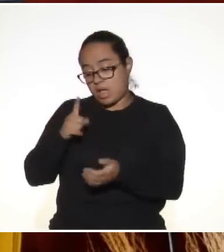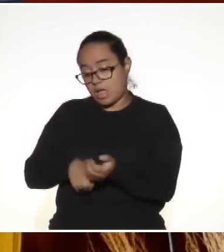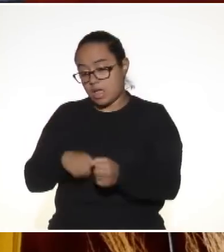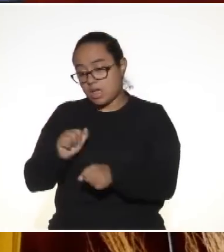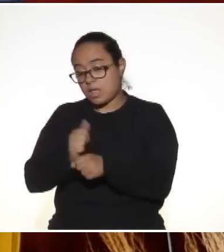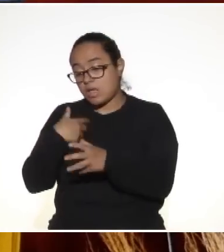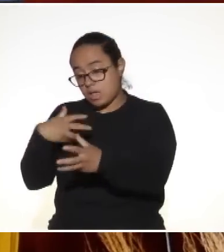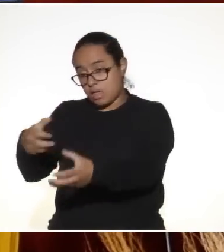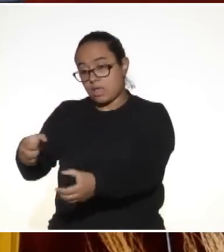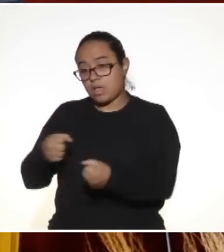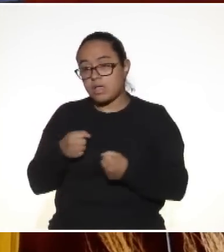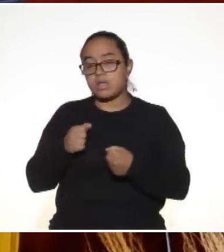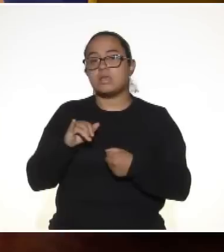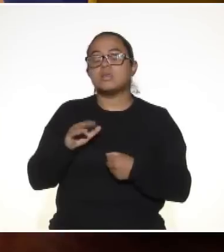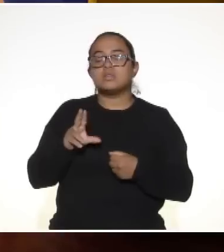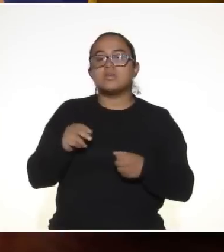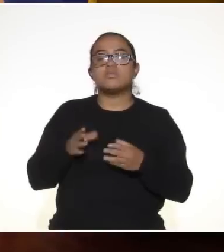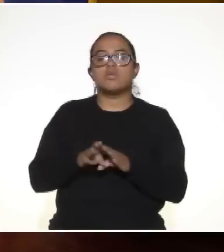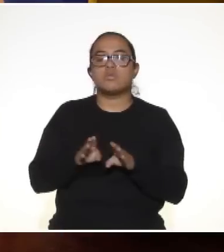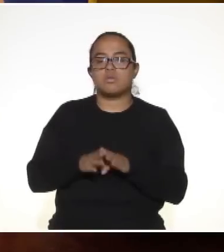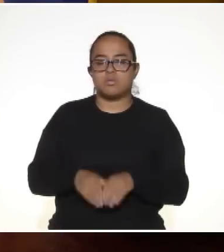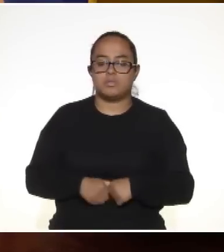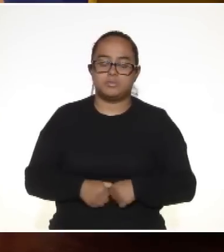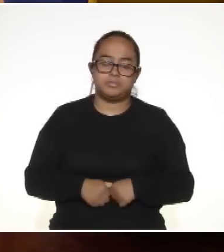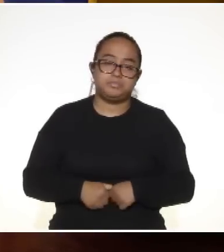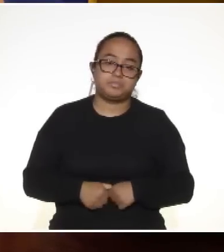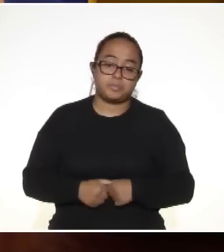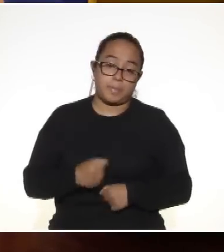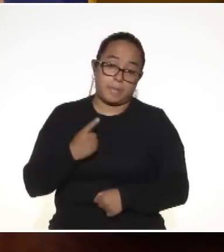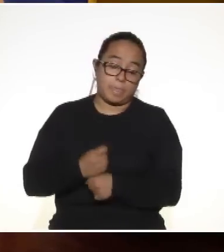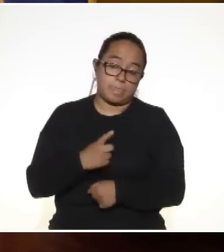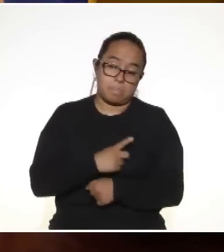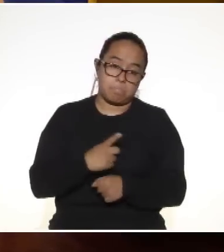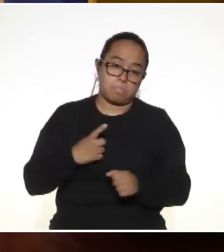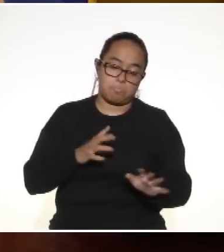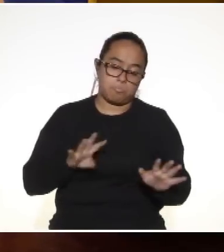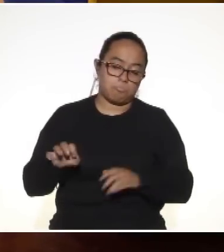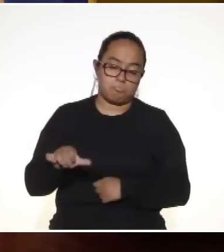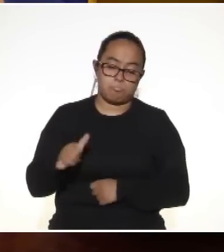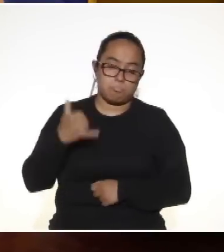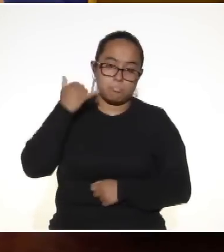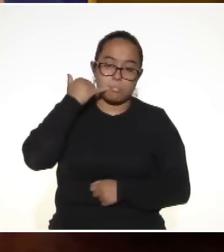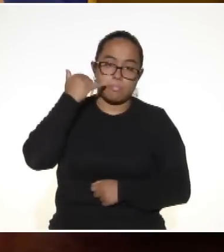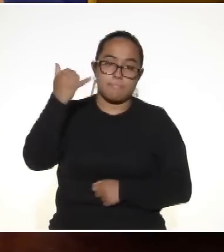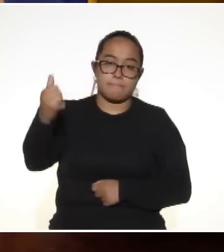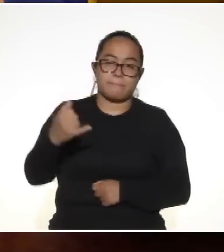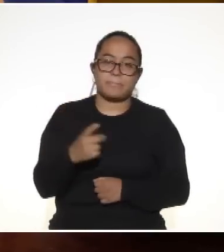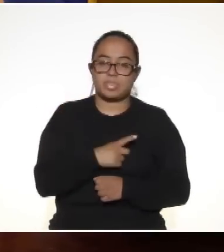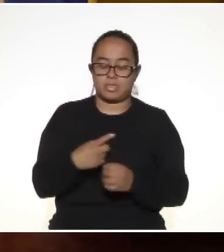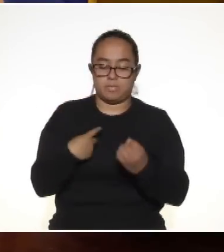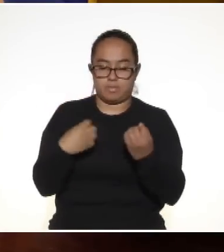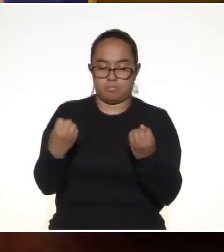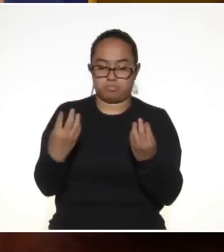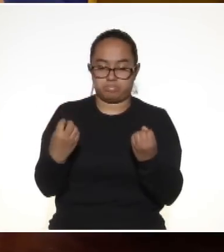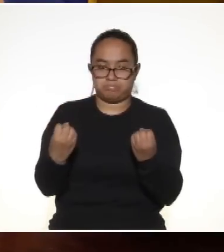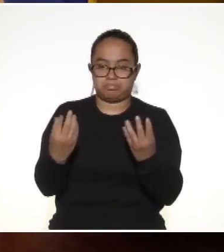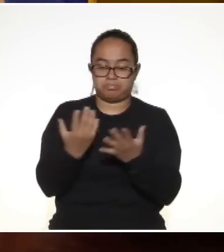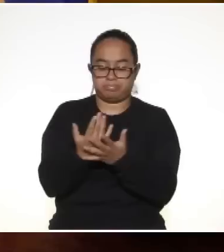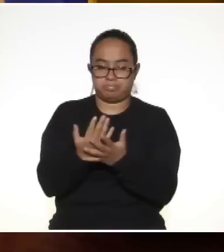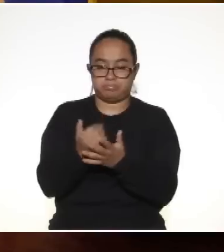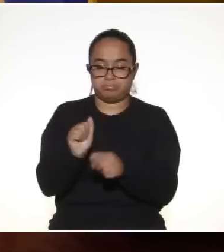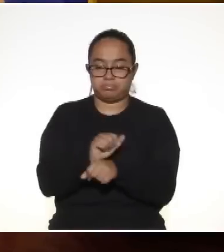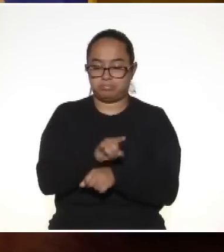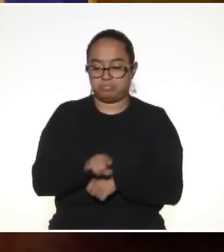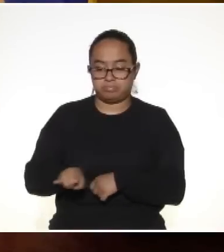coche? Ahí lo primero, llamar al 911, poner tus intermitentes, tratar